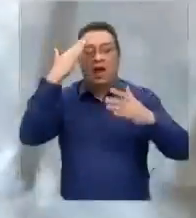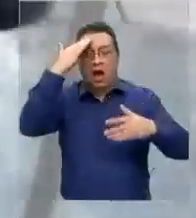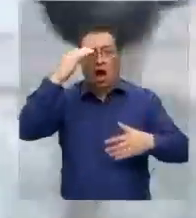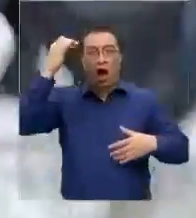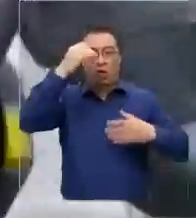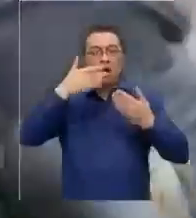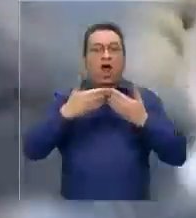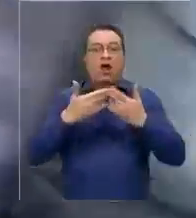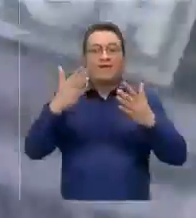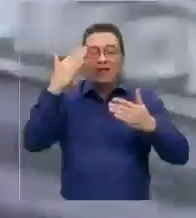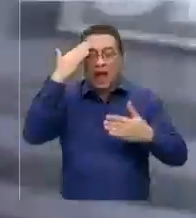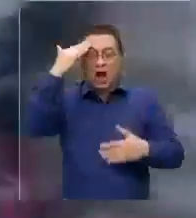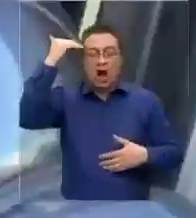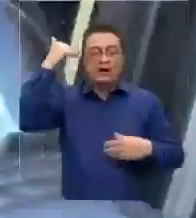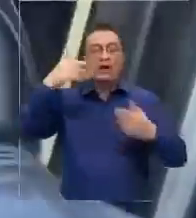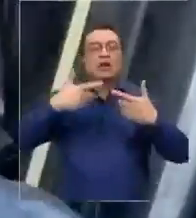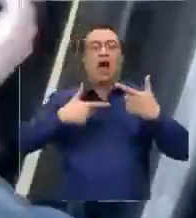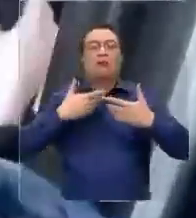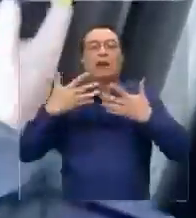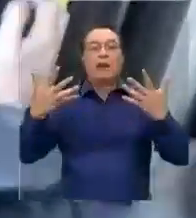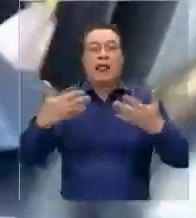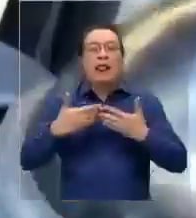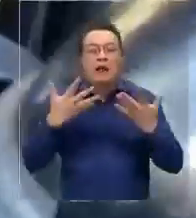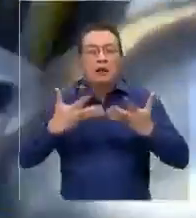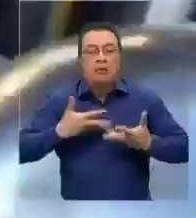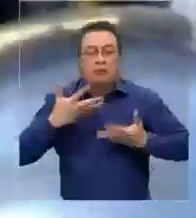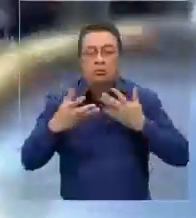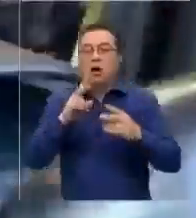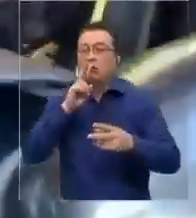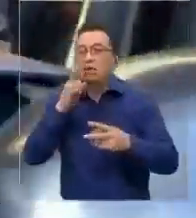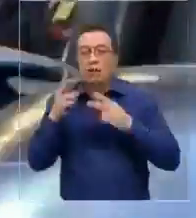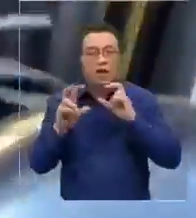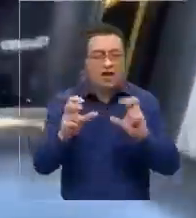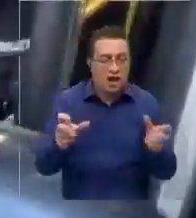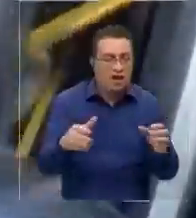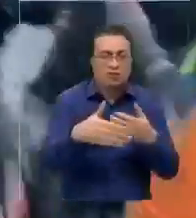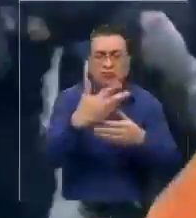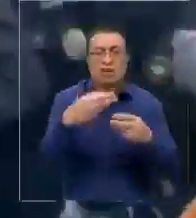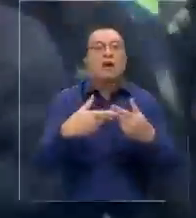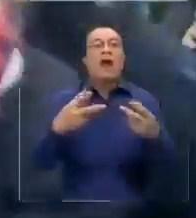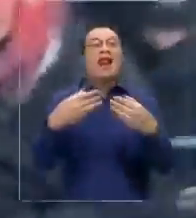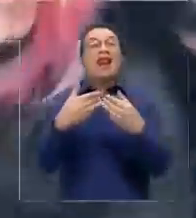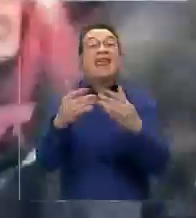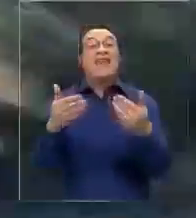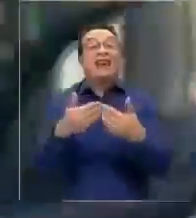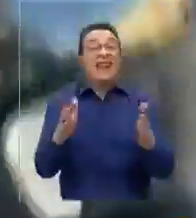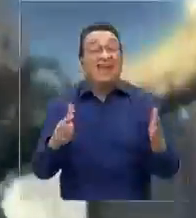libertad de conciencia, de libertad de medios de comunicación